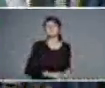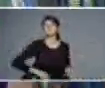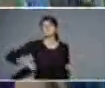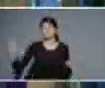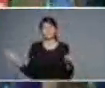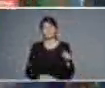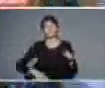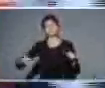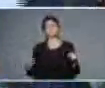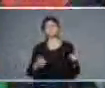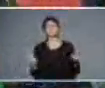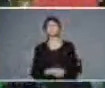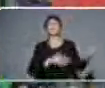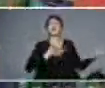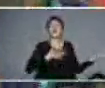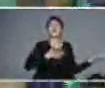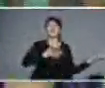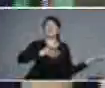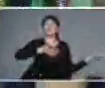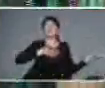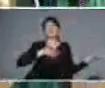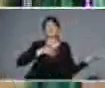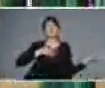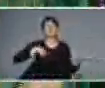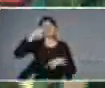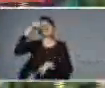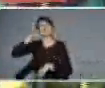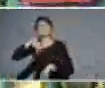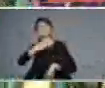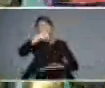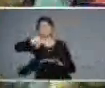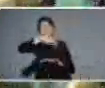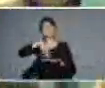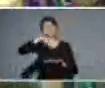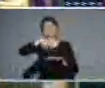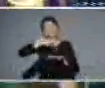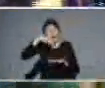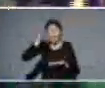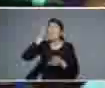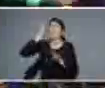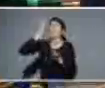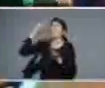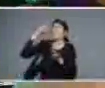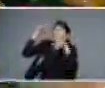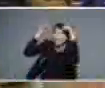viva el baile del vivo yo lo sé bailar miro para